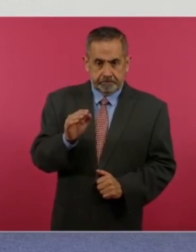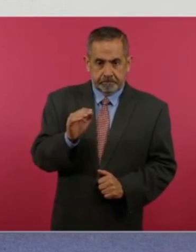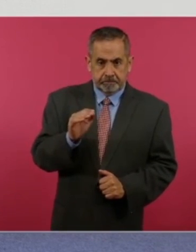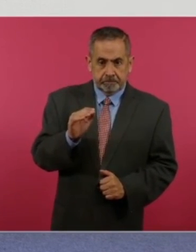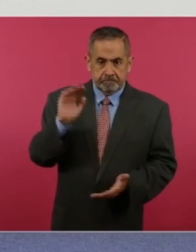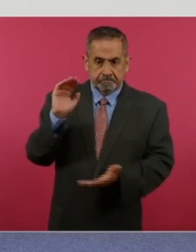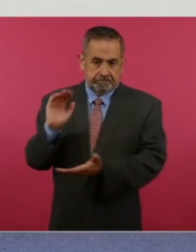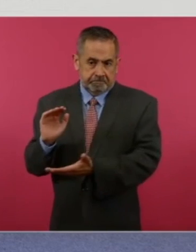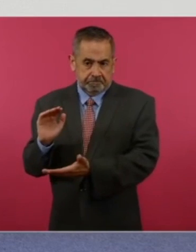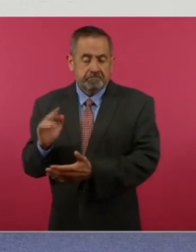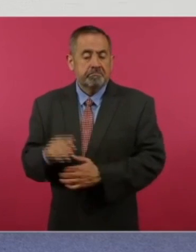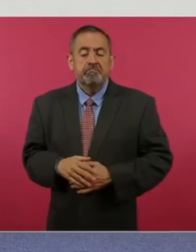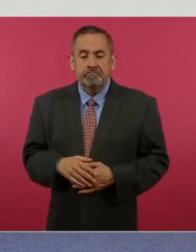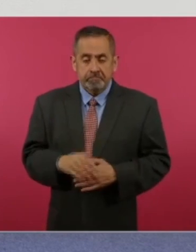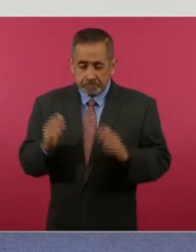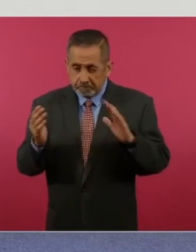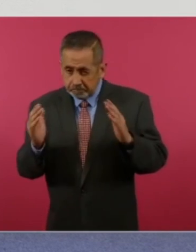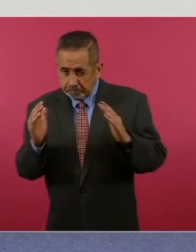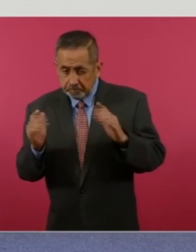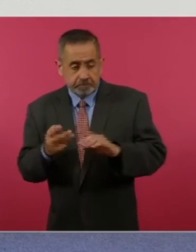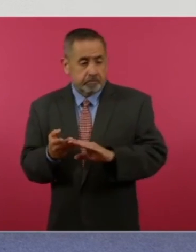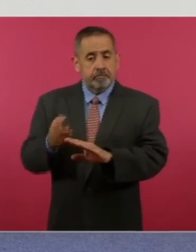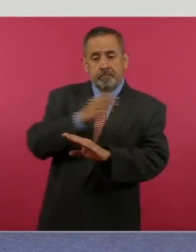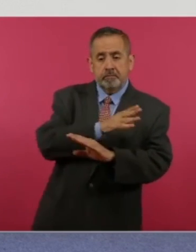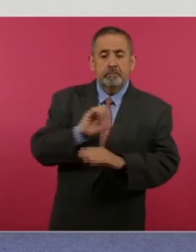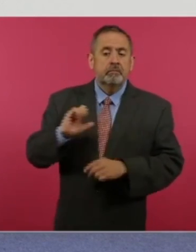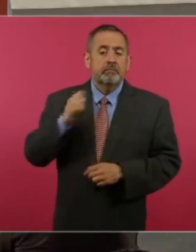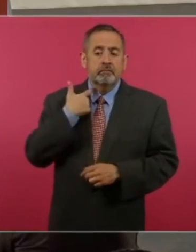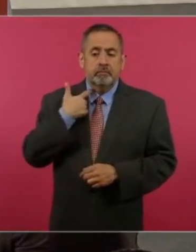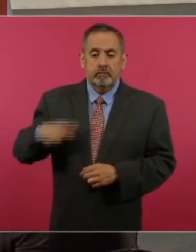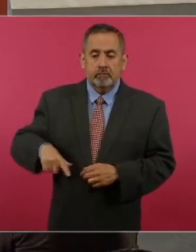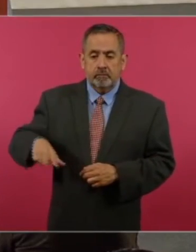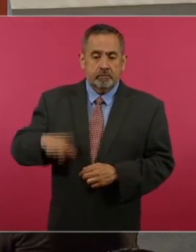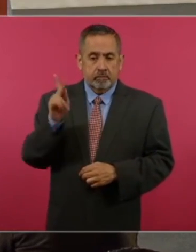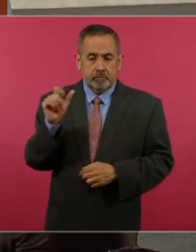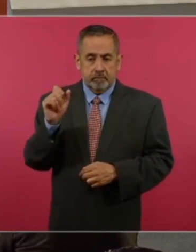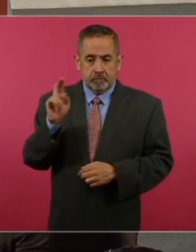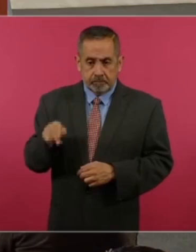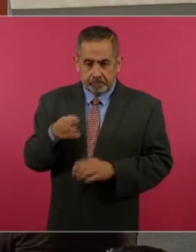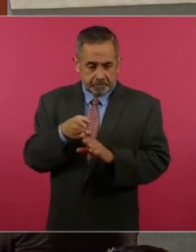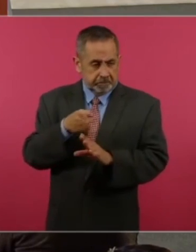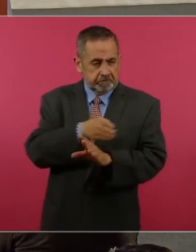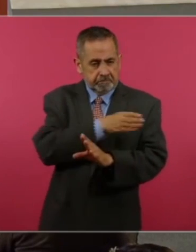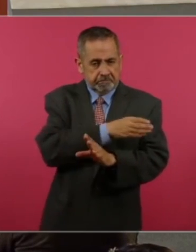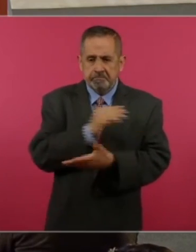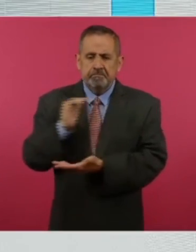Menos de pobreza en comparación con los gobiernos panistas.